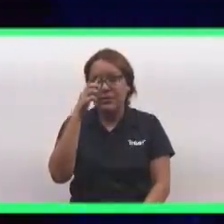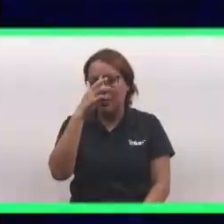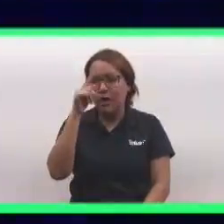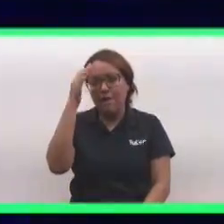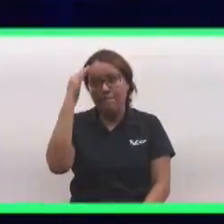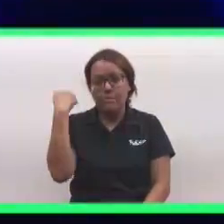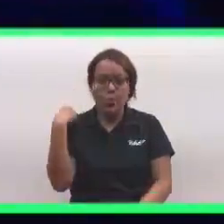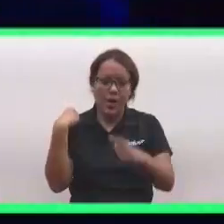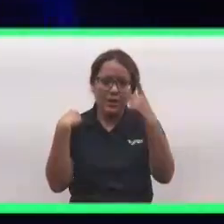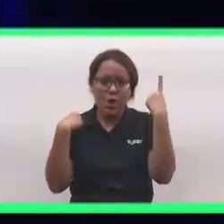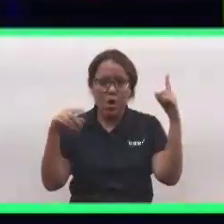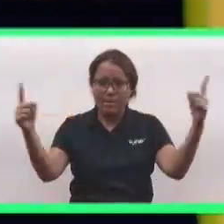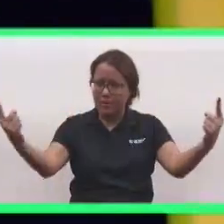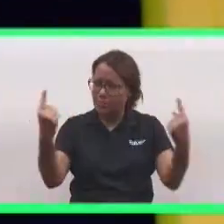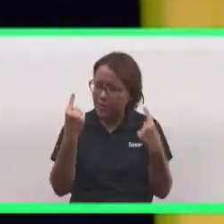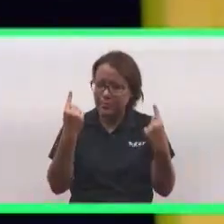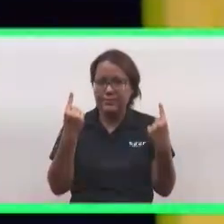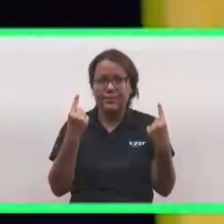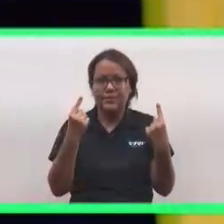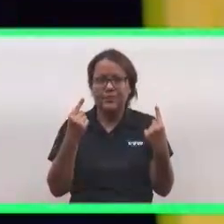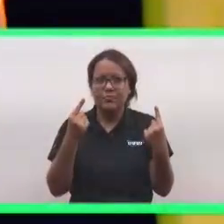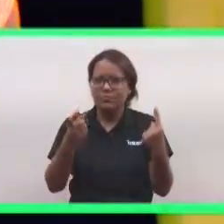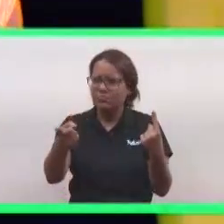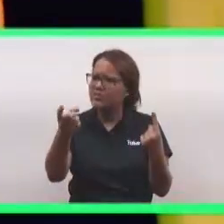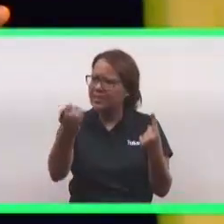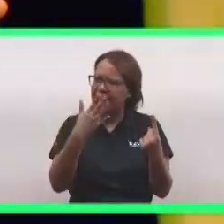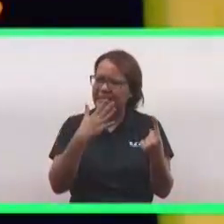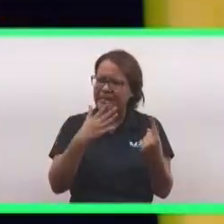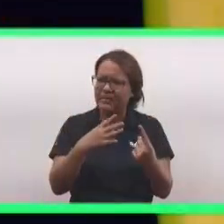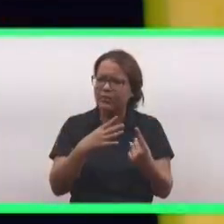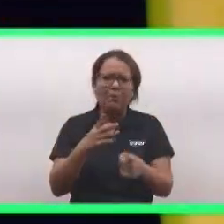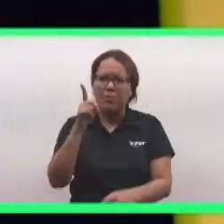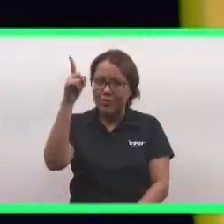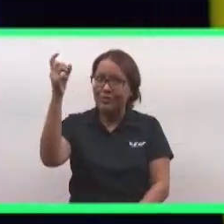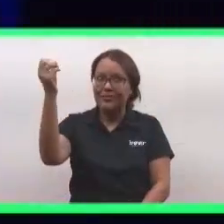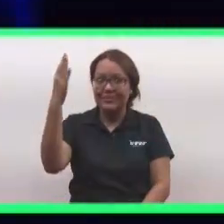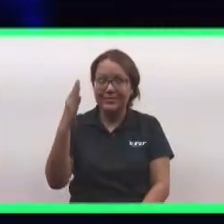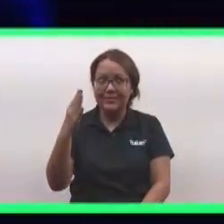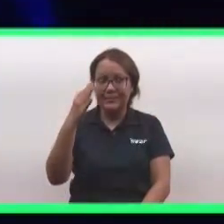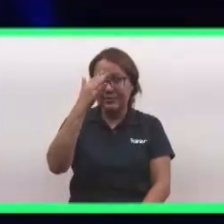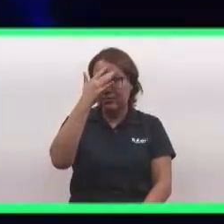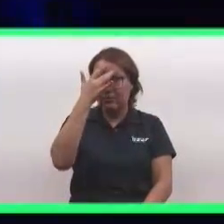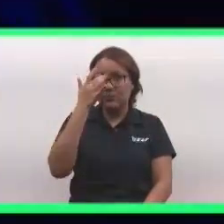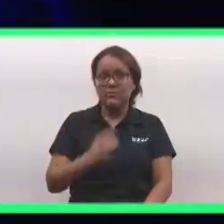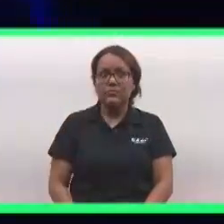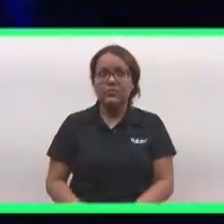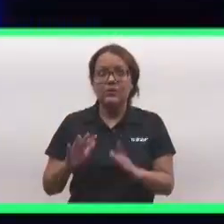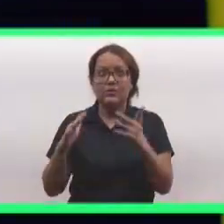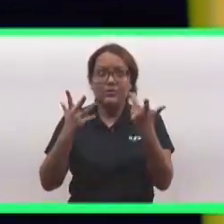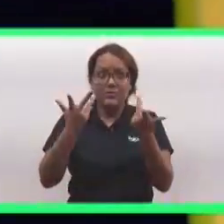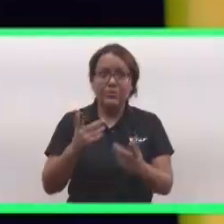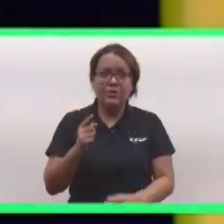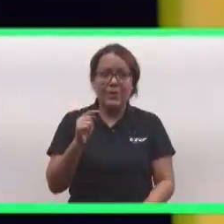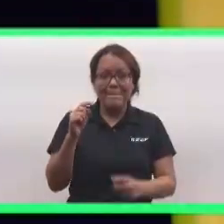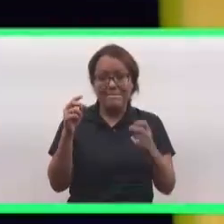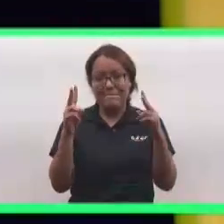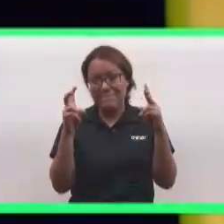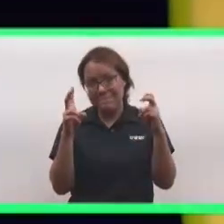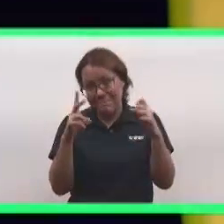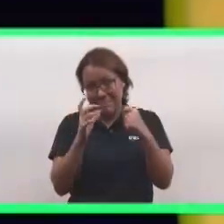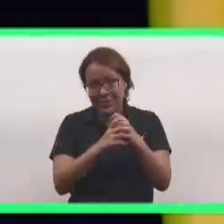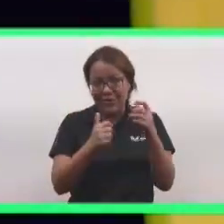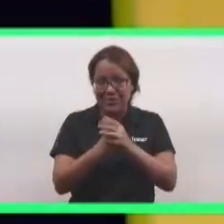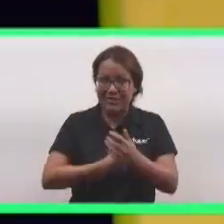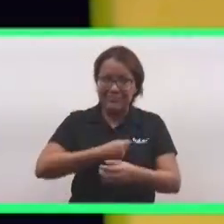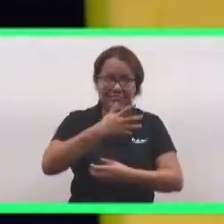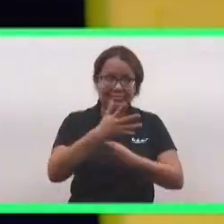un consejero, alguien, un libro le diga lo que Dios le tiene que decir, no se va a manifestar porque usted no quiere hablar del problema, sino que dice: yo